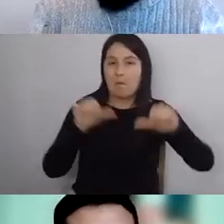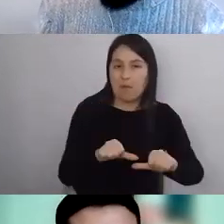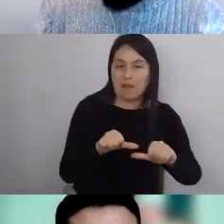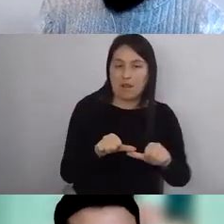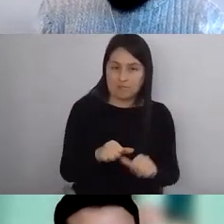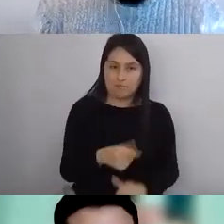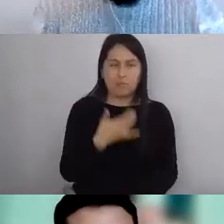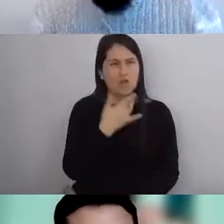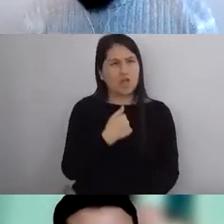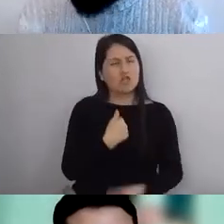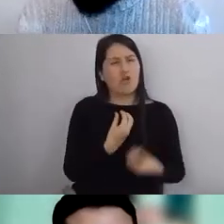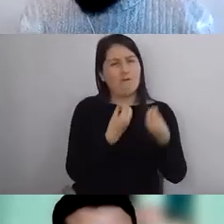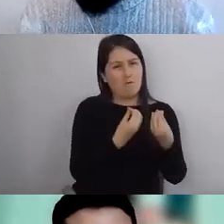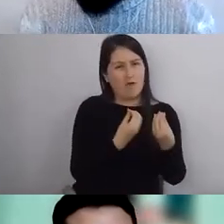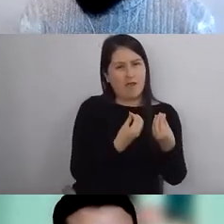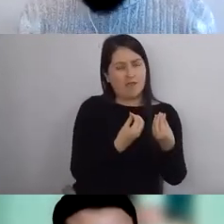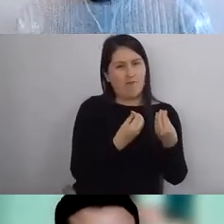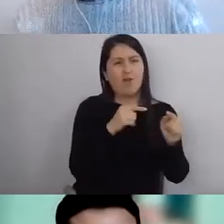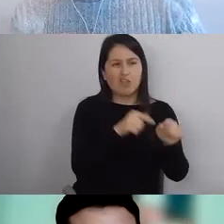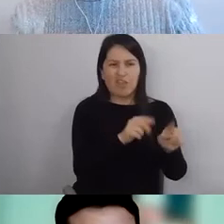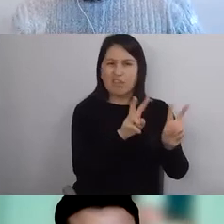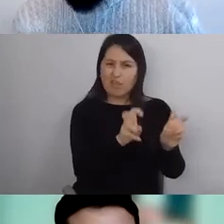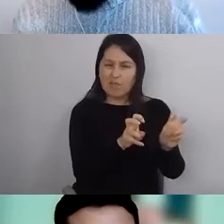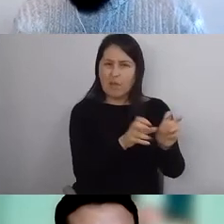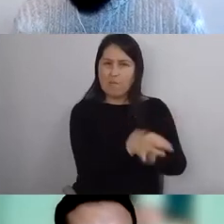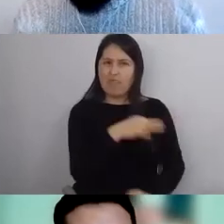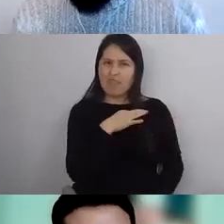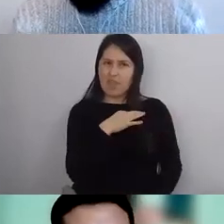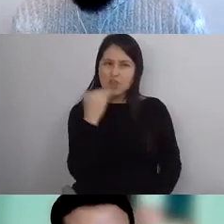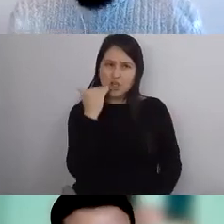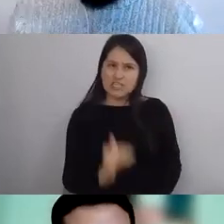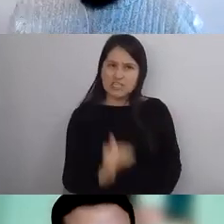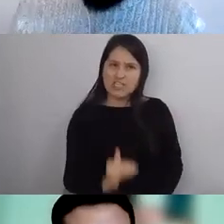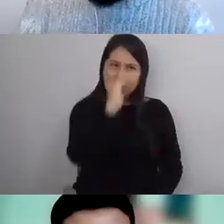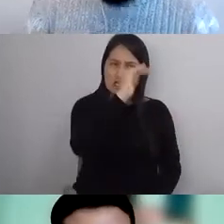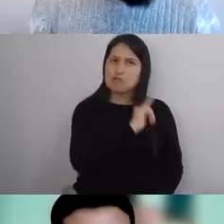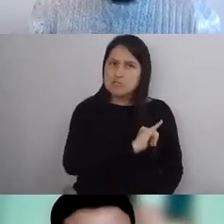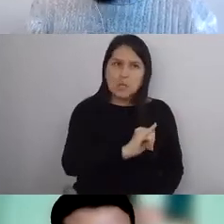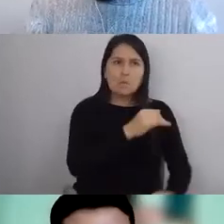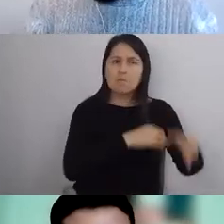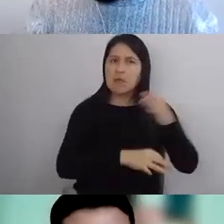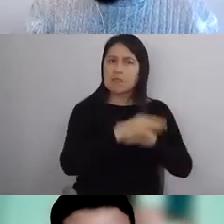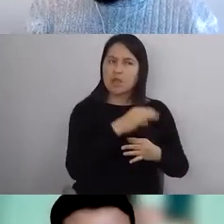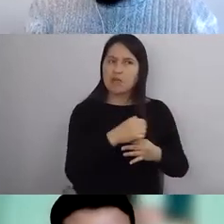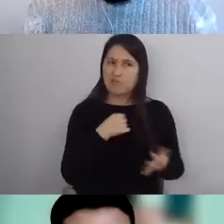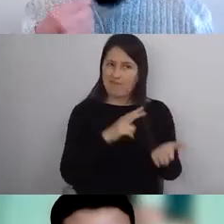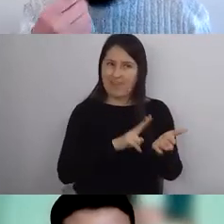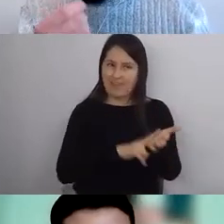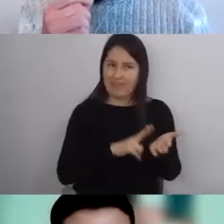creo que soy bueno o buena en eso? ¿Me lo dijeron de chico? ¿Es verdad? ¿Seré bueno en eso?